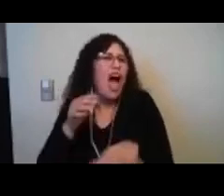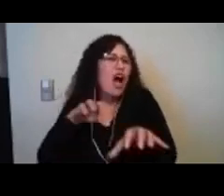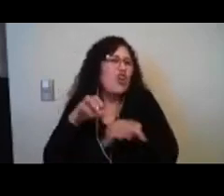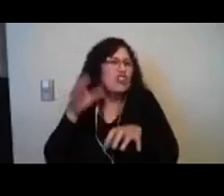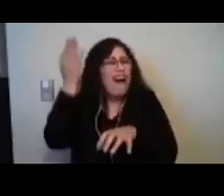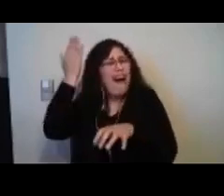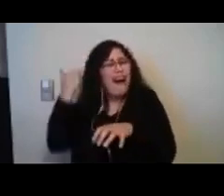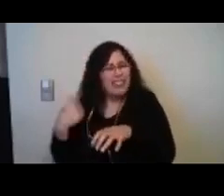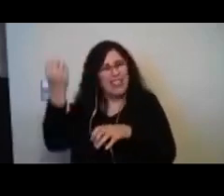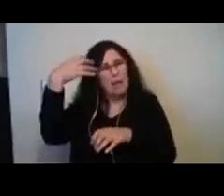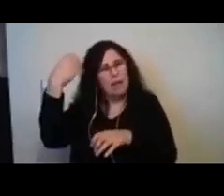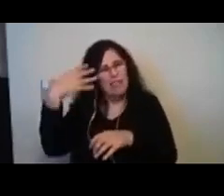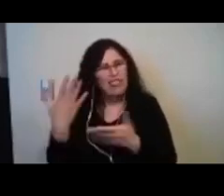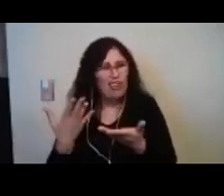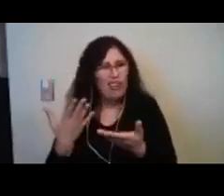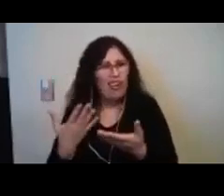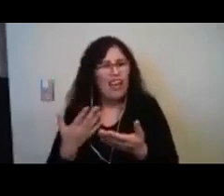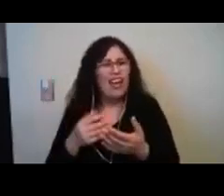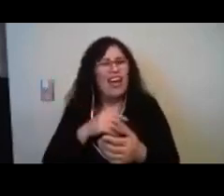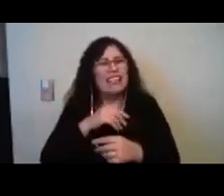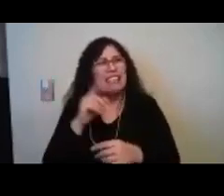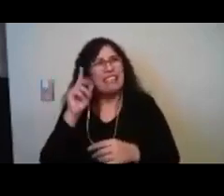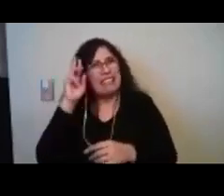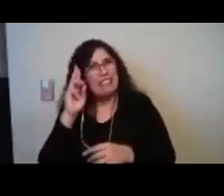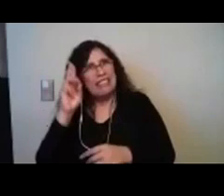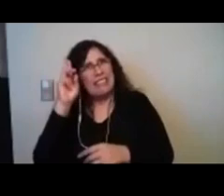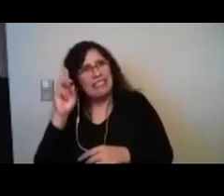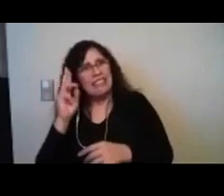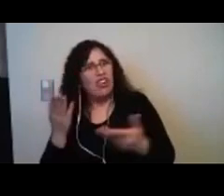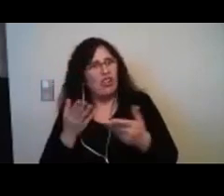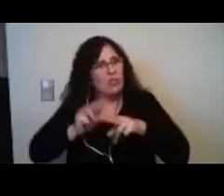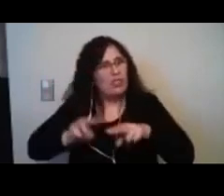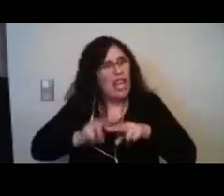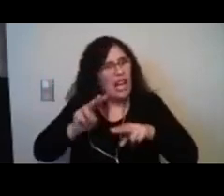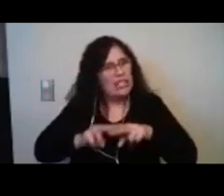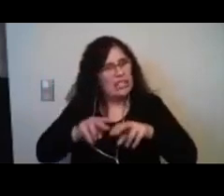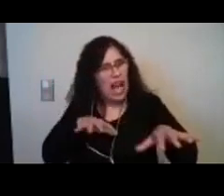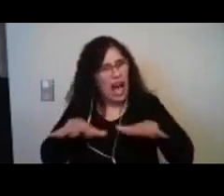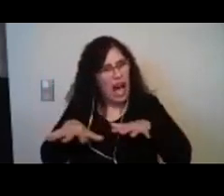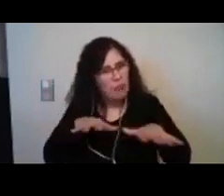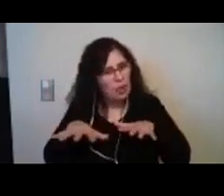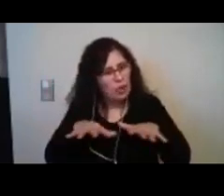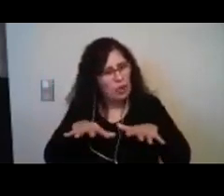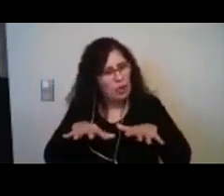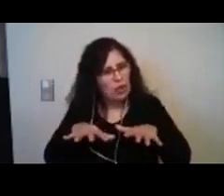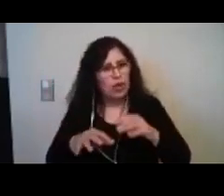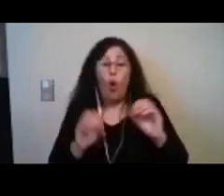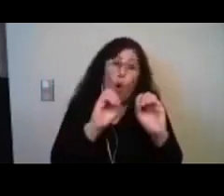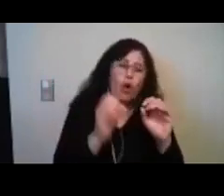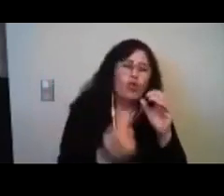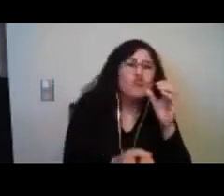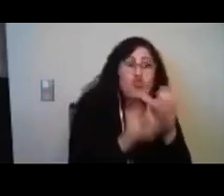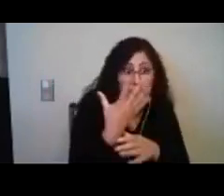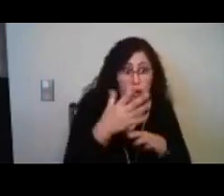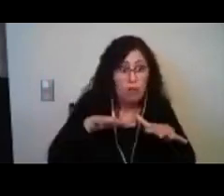que las personas con enfermedad de Parkinson le va a costar o se le va a hacer muy dificilísimo poder aprender algún acto motor nuevo, ¿ya?